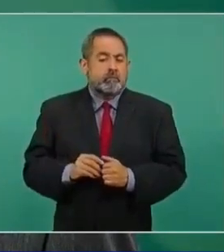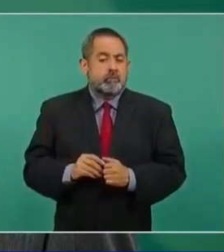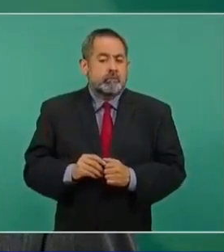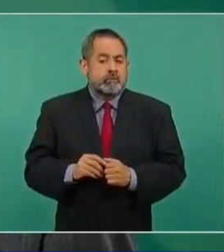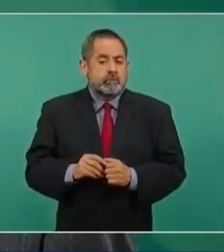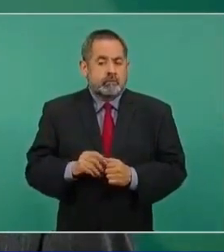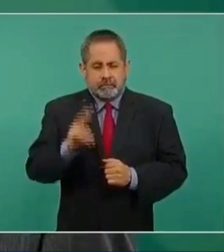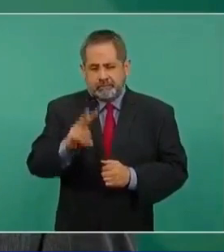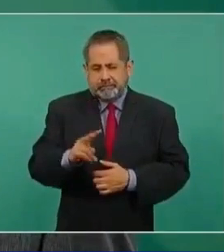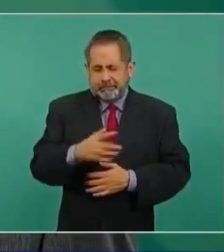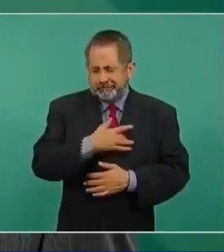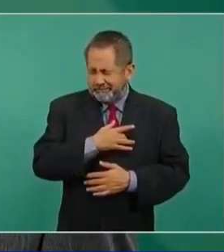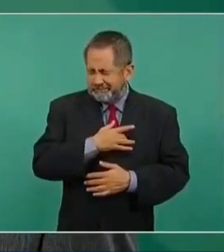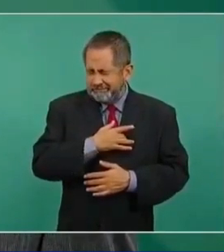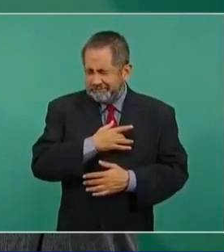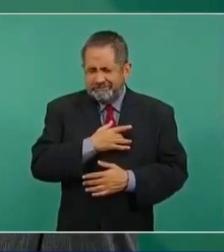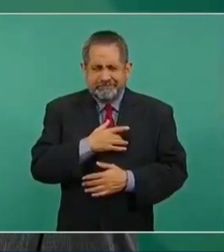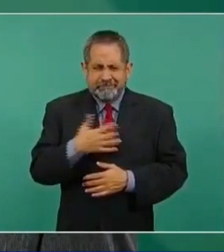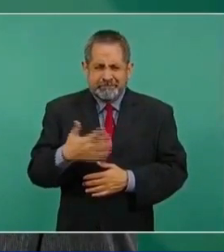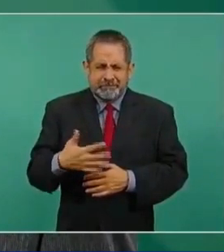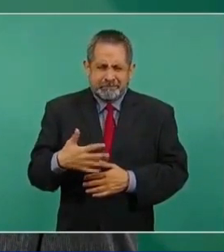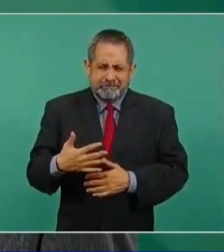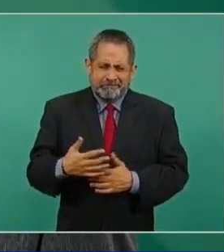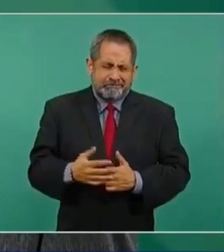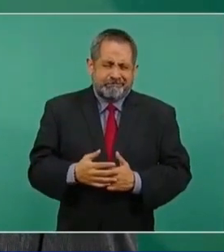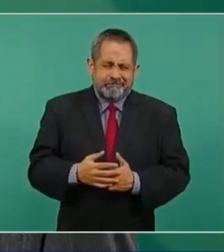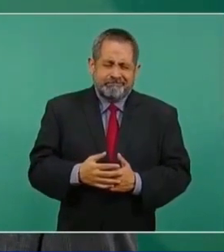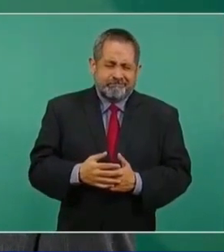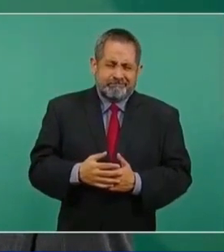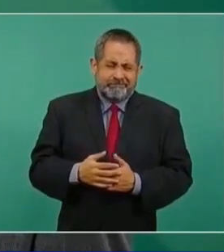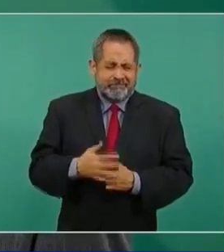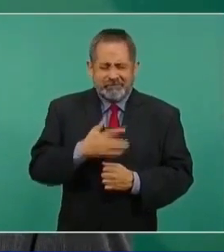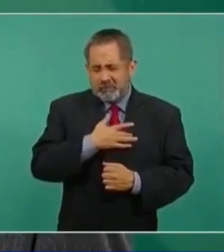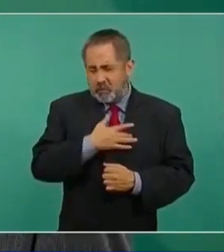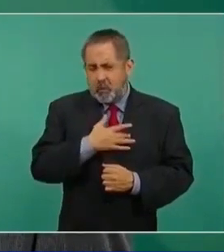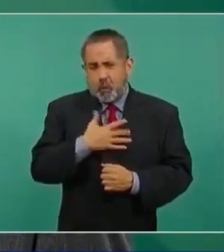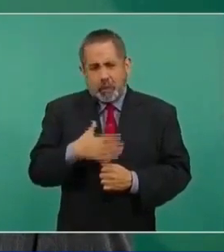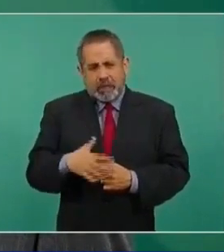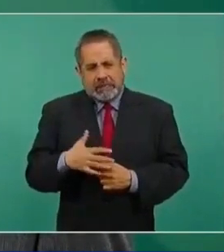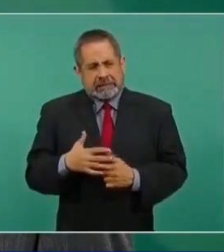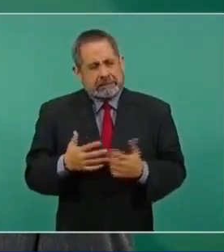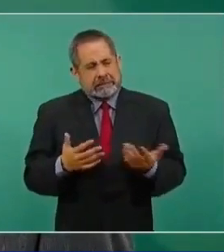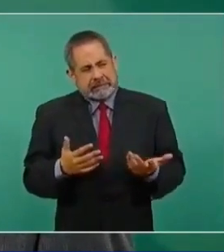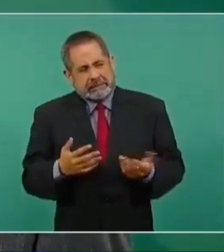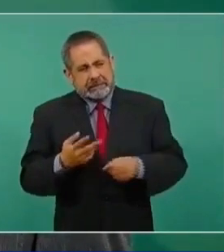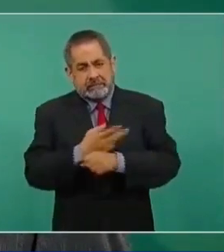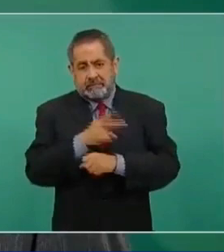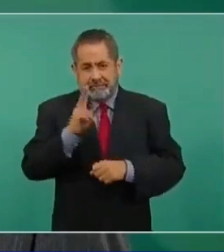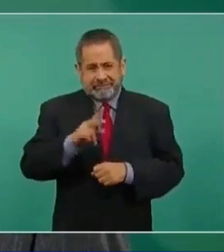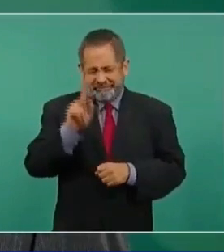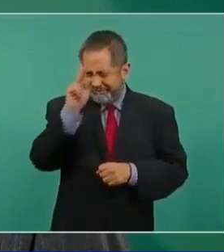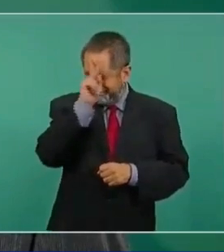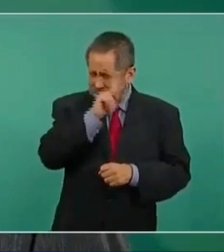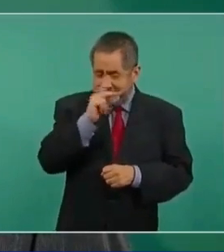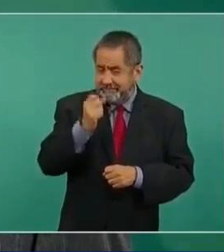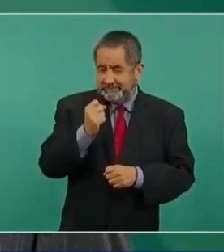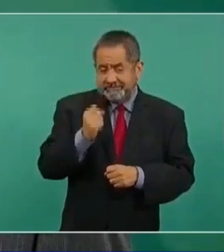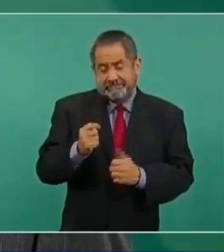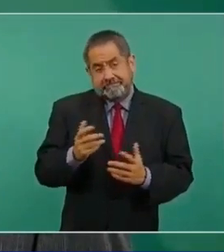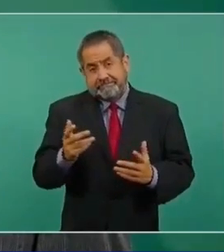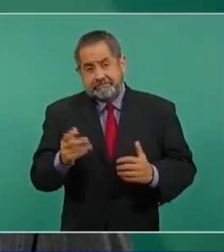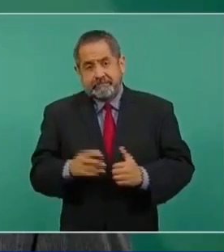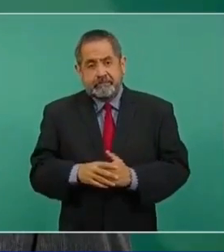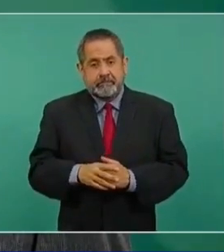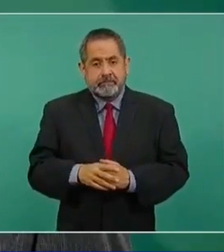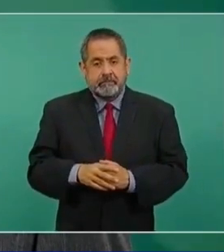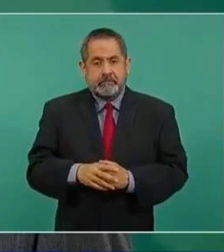Personas, nos duele muchísimo, nos duele mucho lo que pasó. fue tremendo.